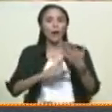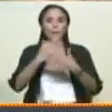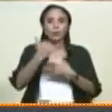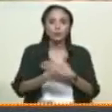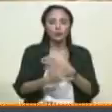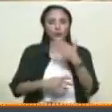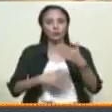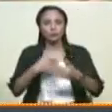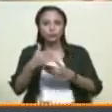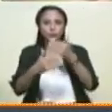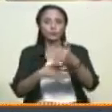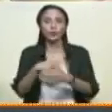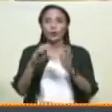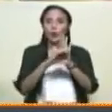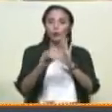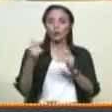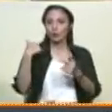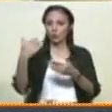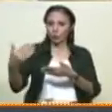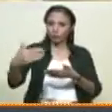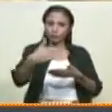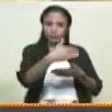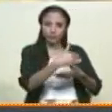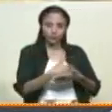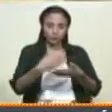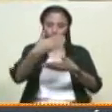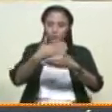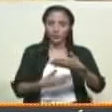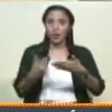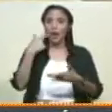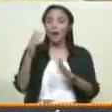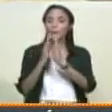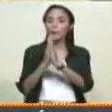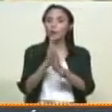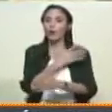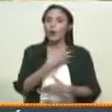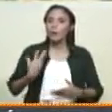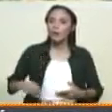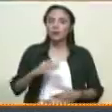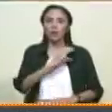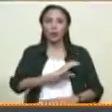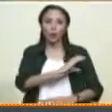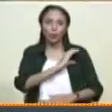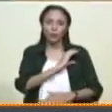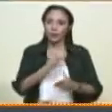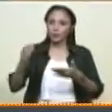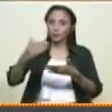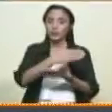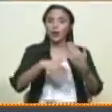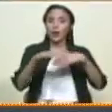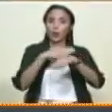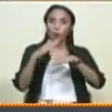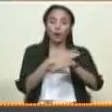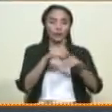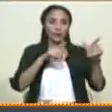constituyente, yo las voy a recoger, yo les pido a los presidentes de las comisiones que el jueves ya tengamos